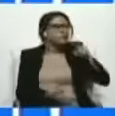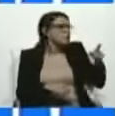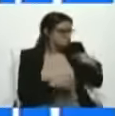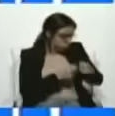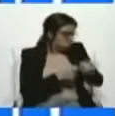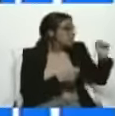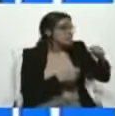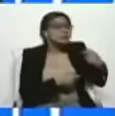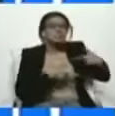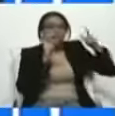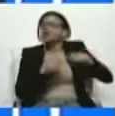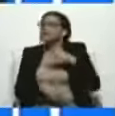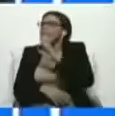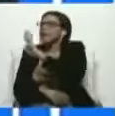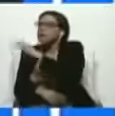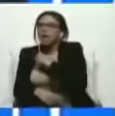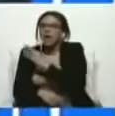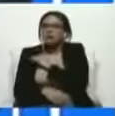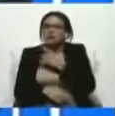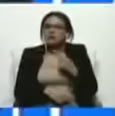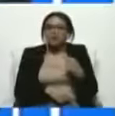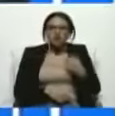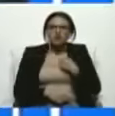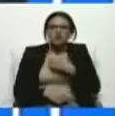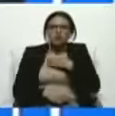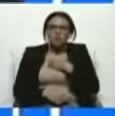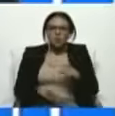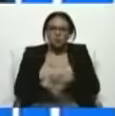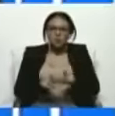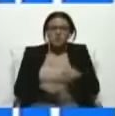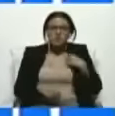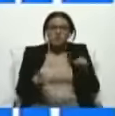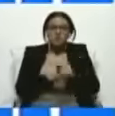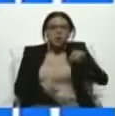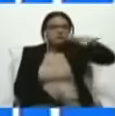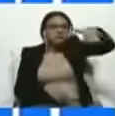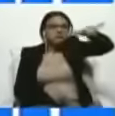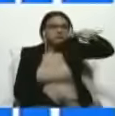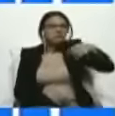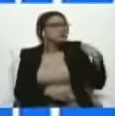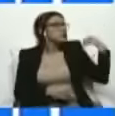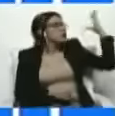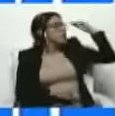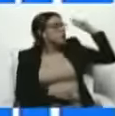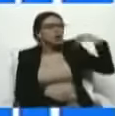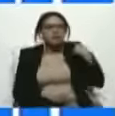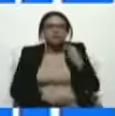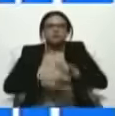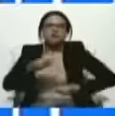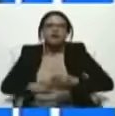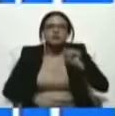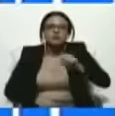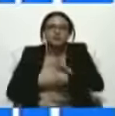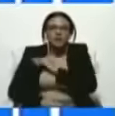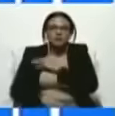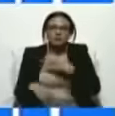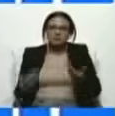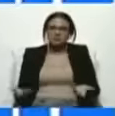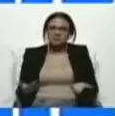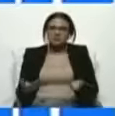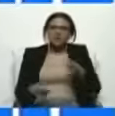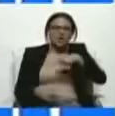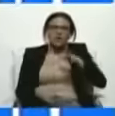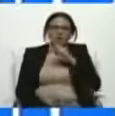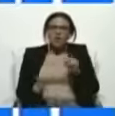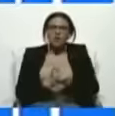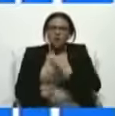No pueden mover el pie izquierdo después del pie derecho si no los autorizan. En el 2018 Ramos Ayú quería ser candidato presidencial y Robinson,